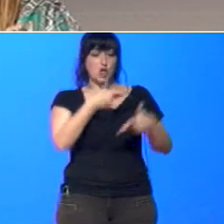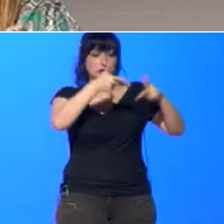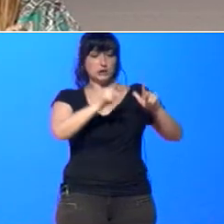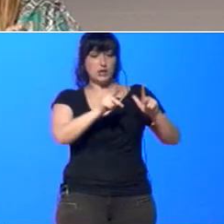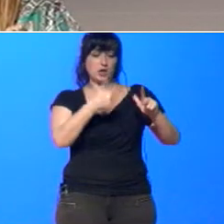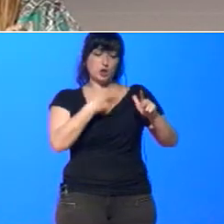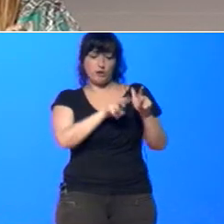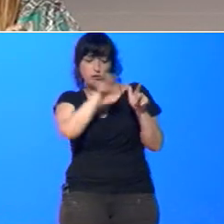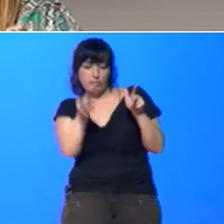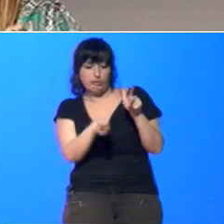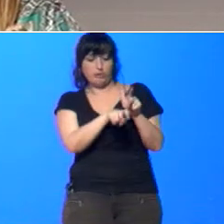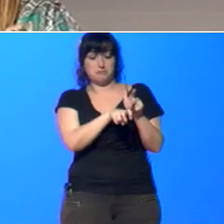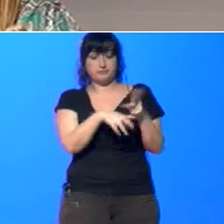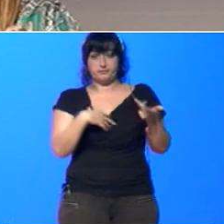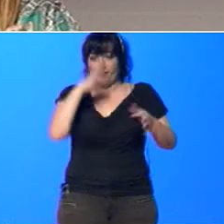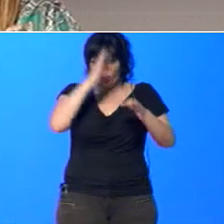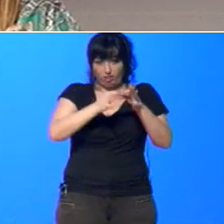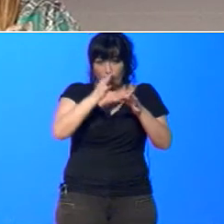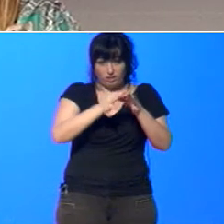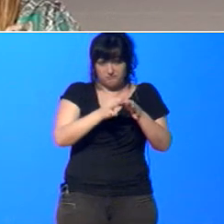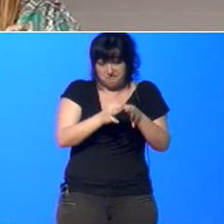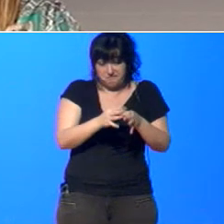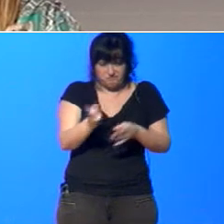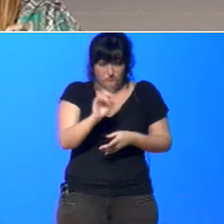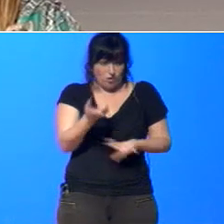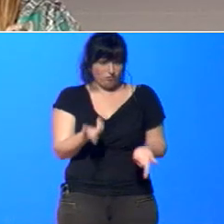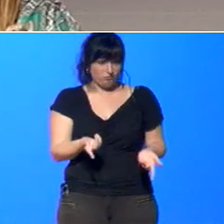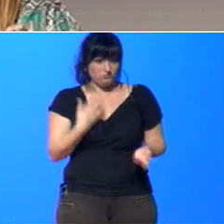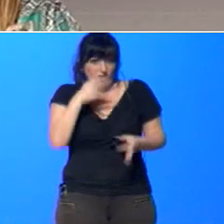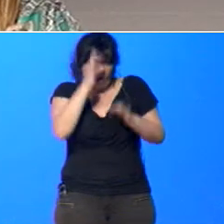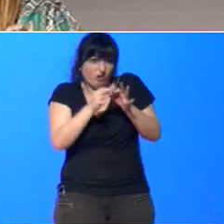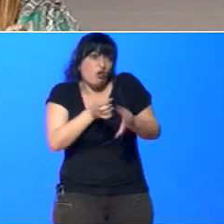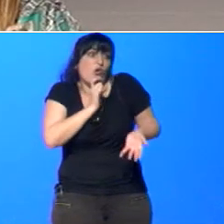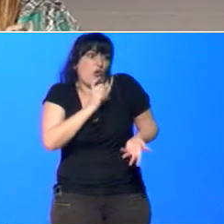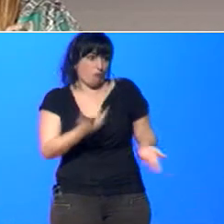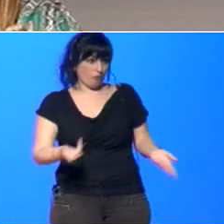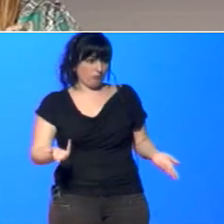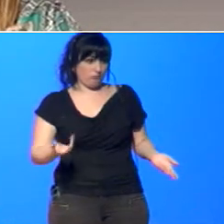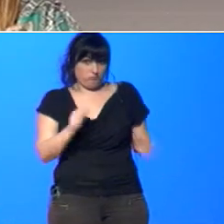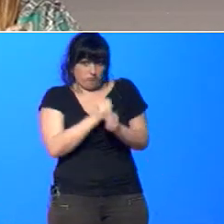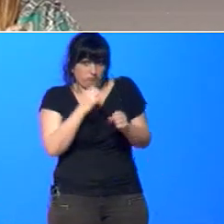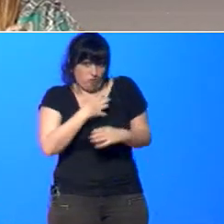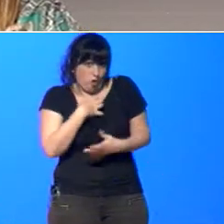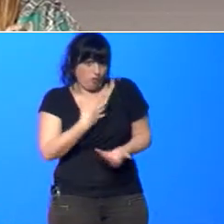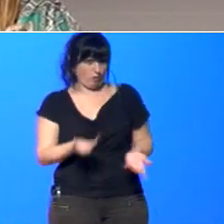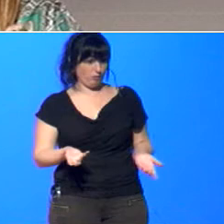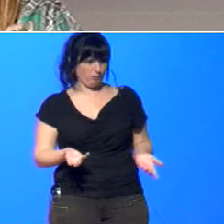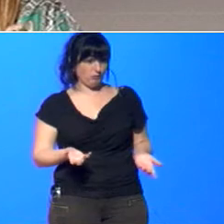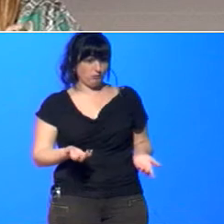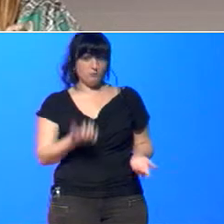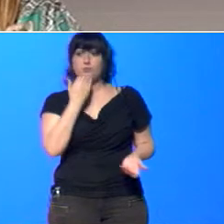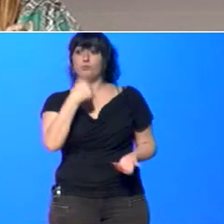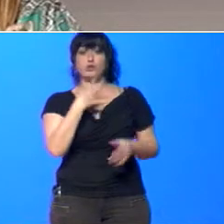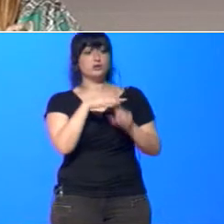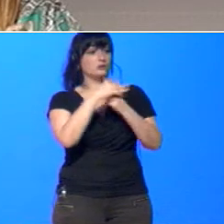llego a no poder creérmelo. ¿Cómo me lo voy a creer? No me lo puedo creer. Yo, en esta situación,